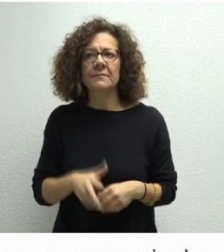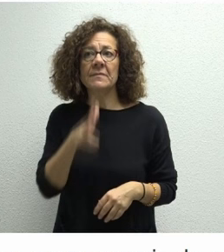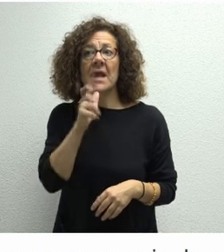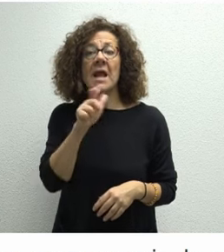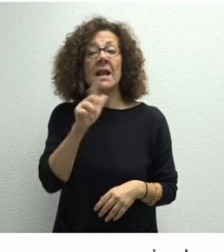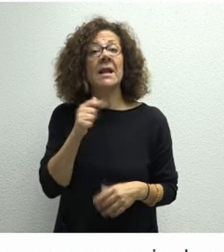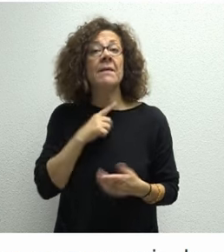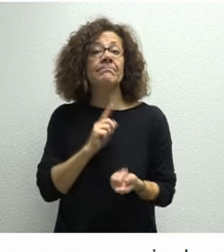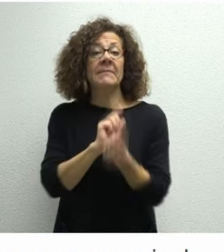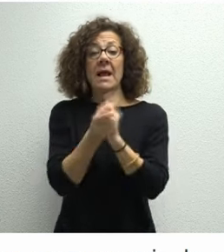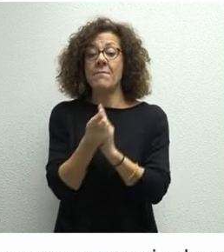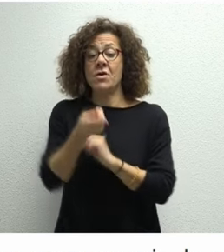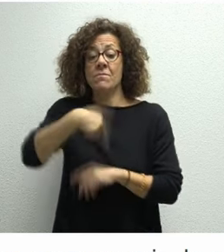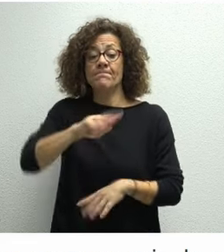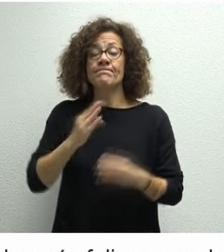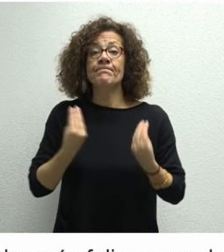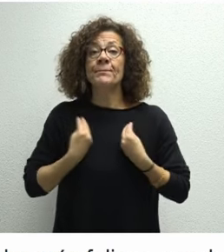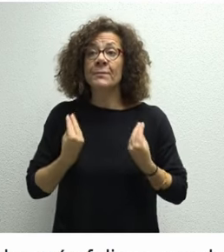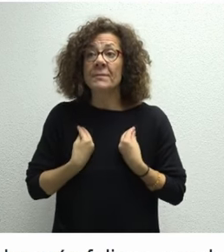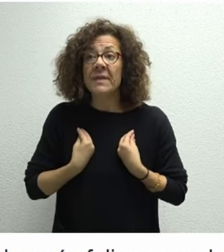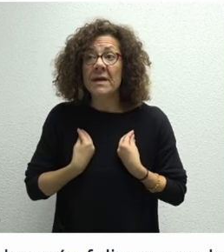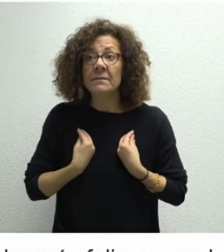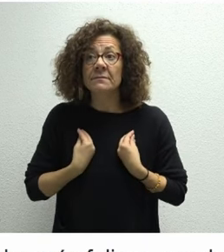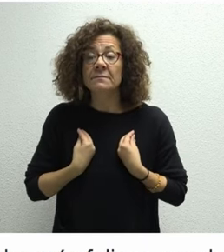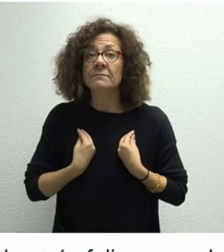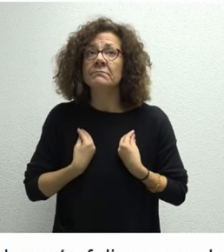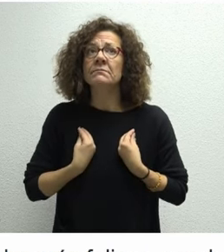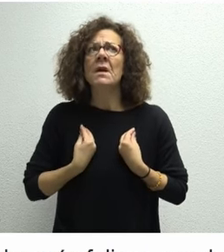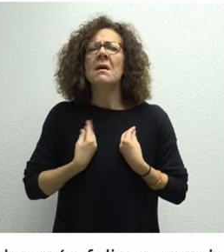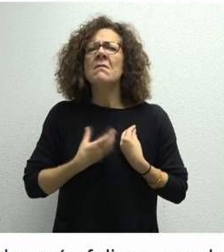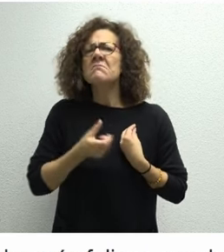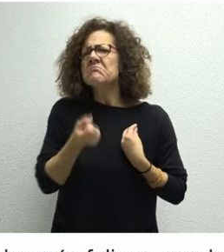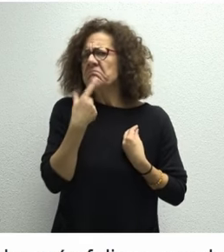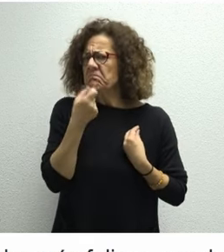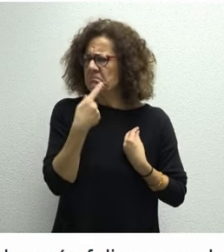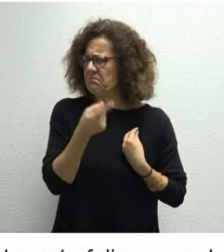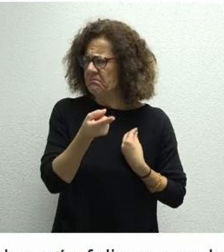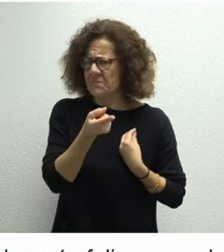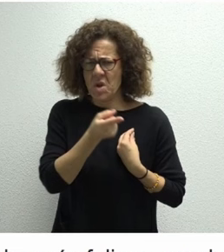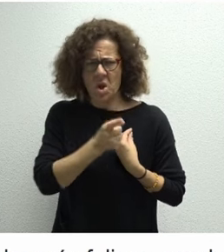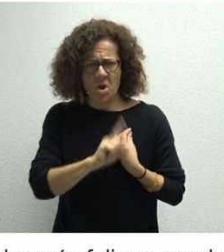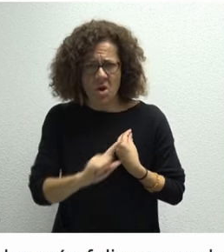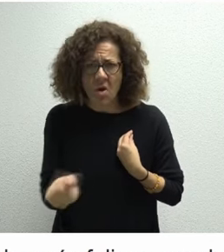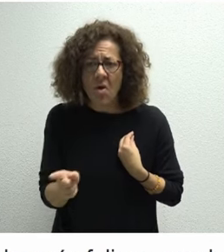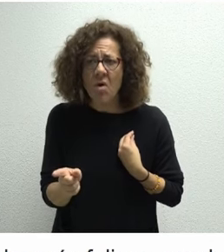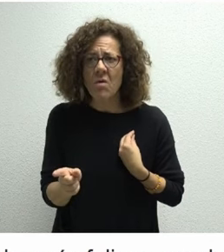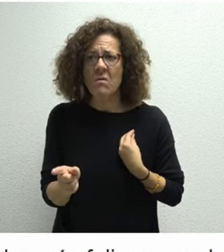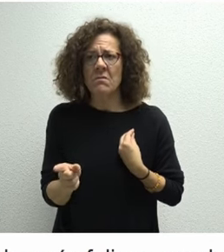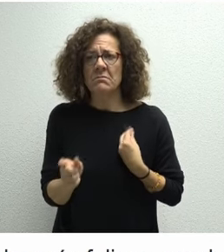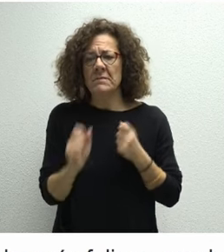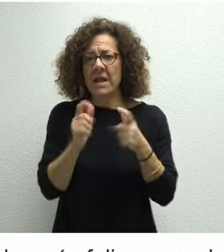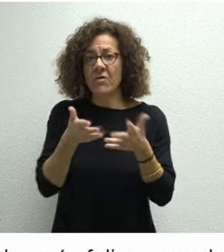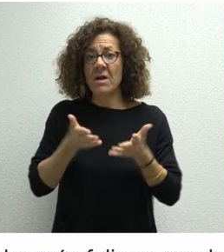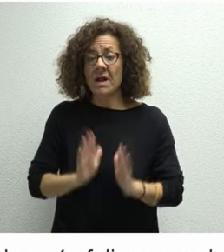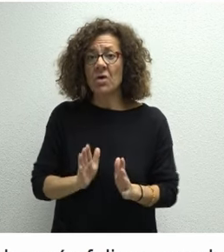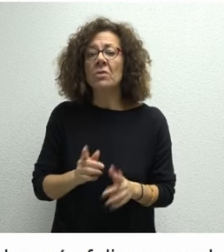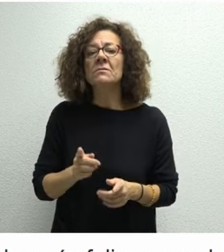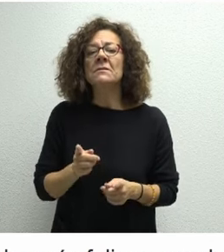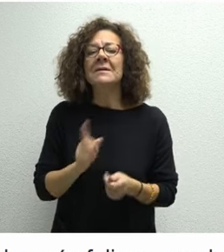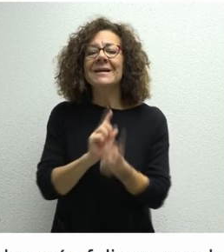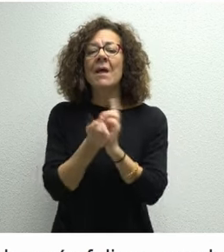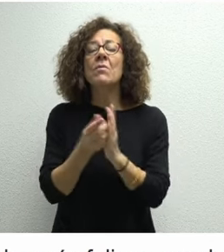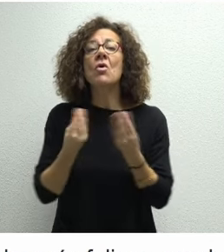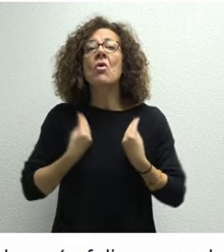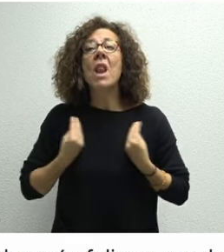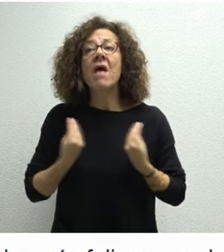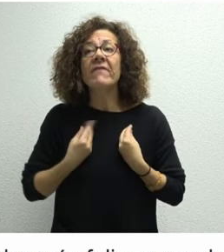cambió la vida no por la medicación que le dio al hijo sino nos cambió la